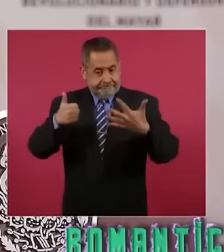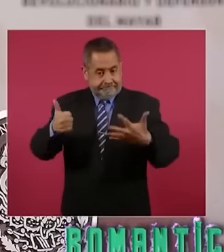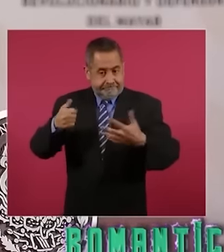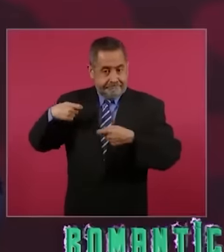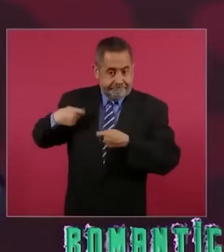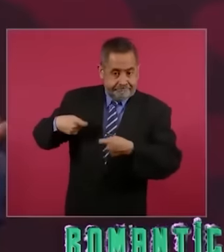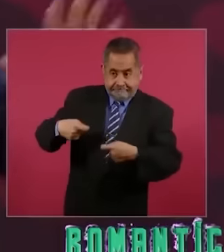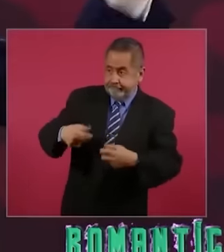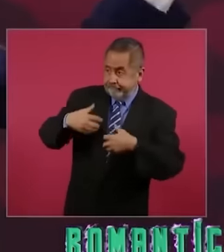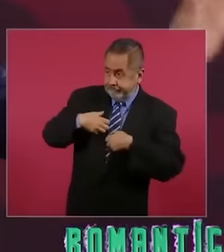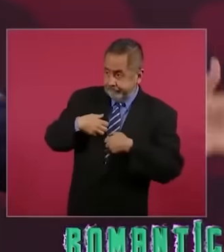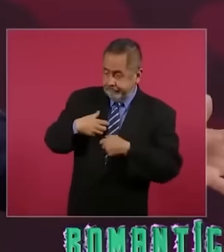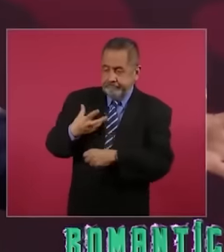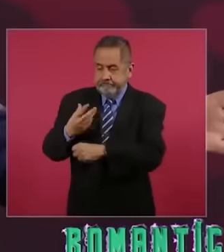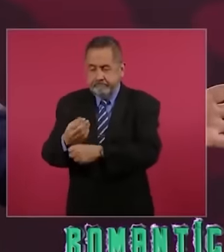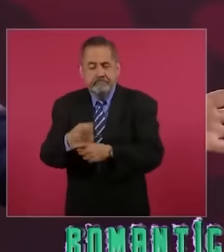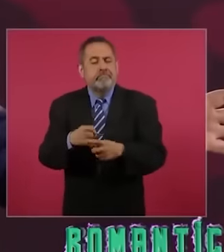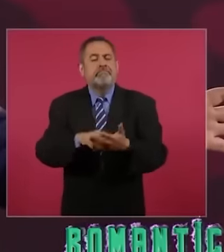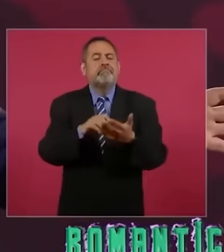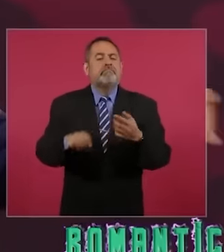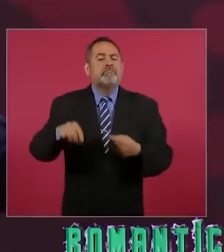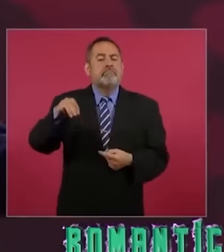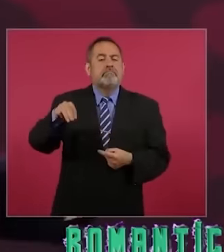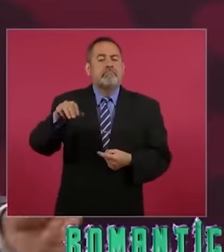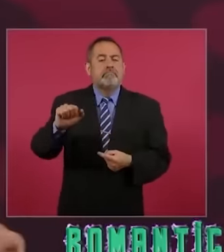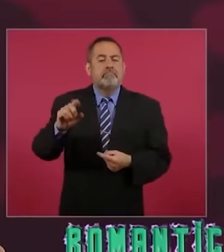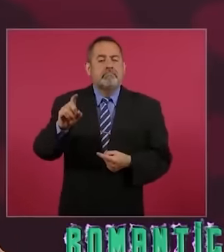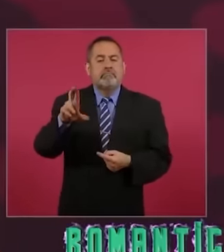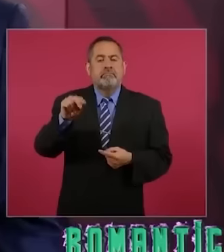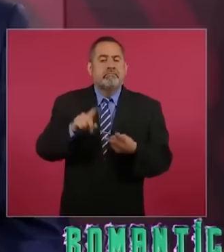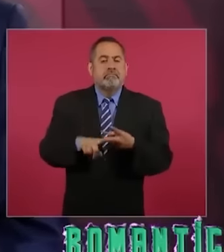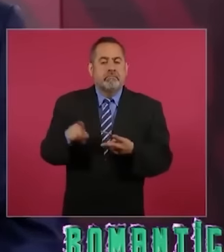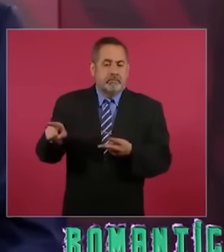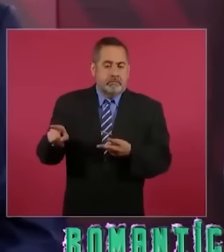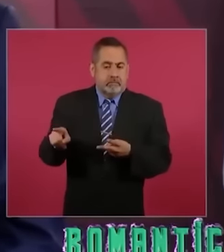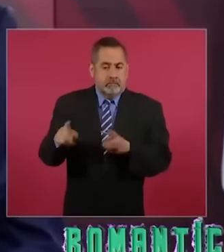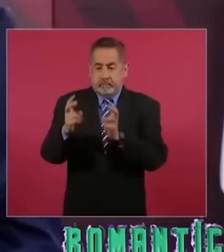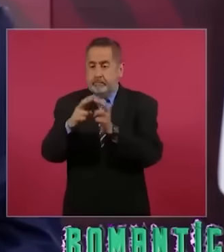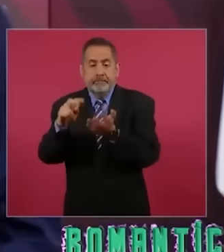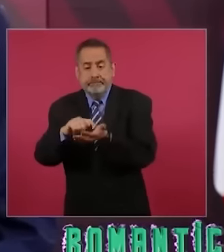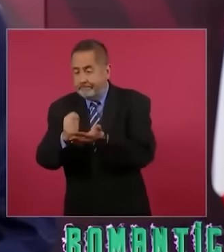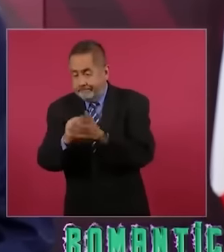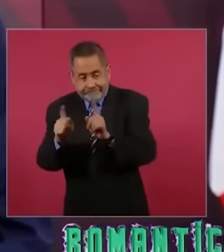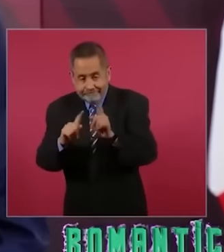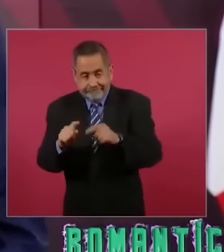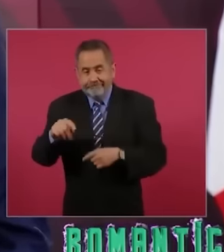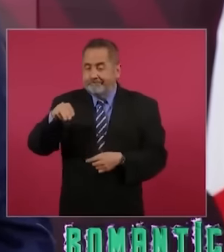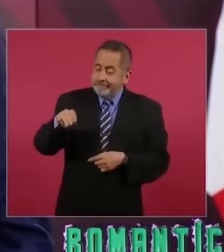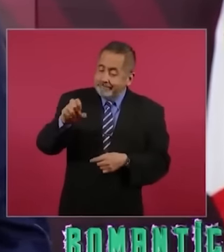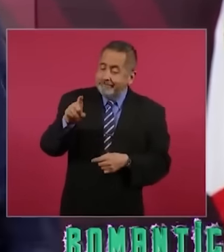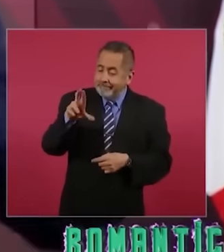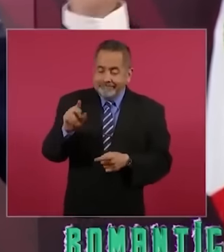Son seis, pues. Esta, Madero, que no Tampico, ¿eh?